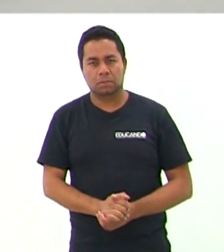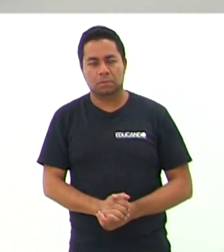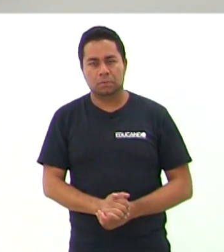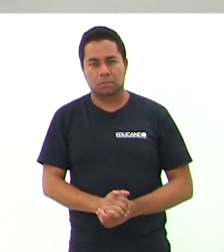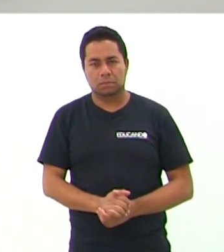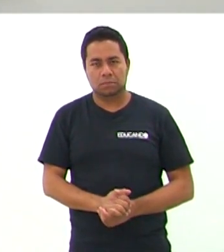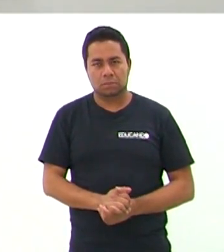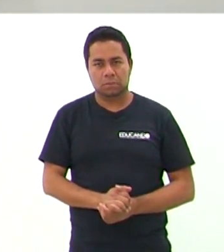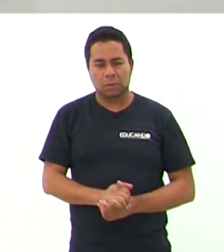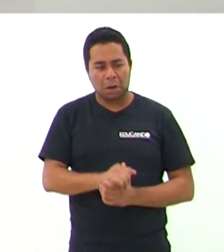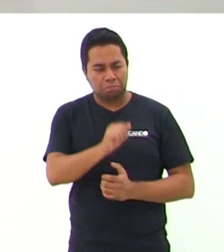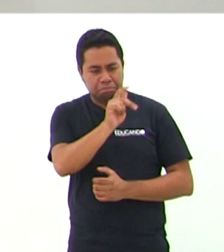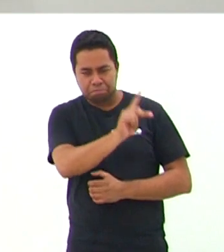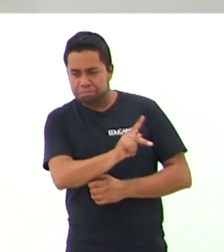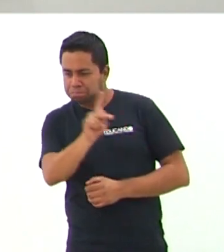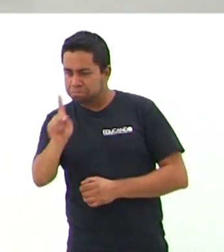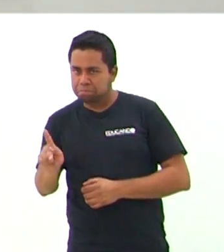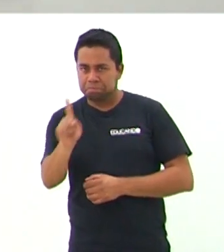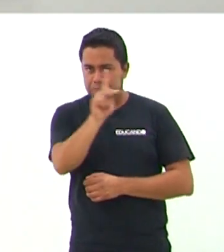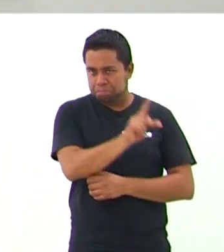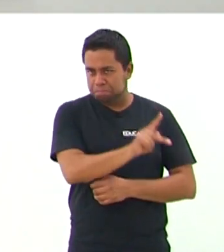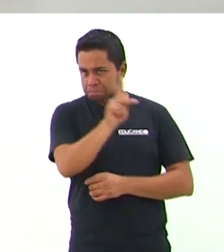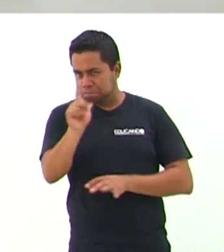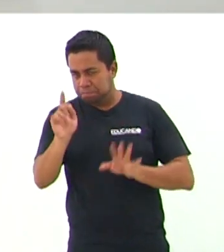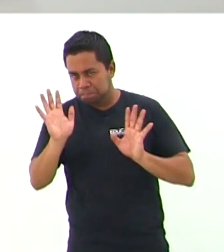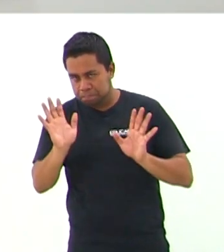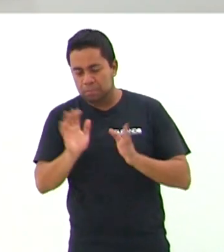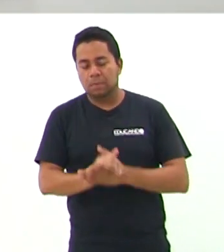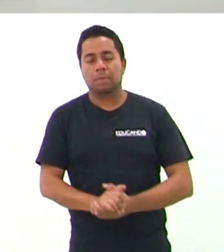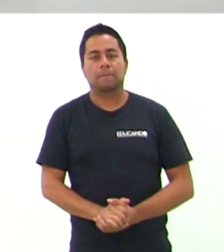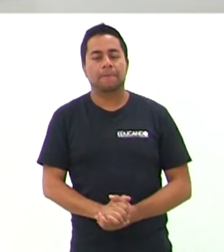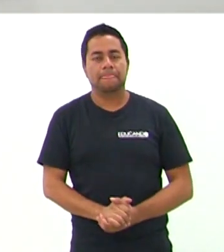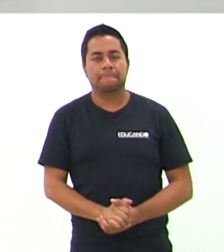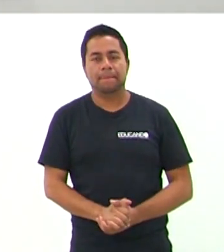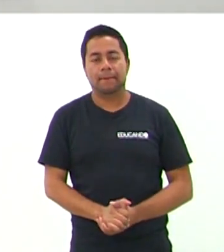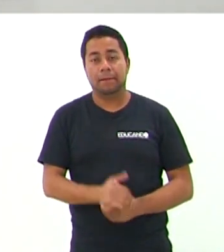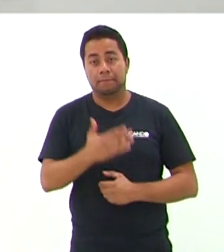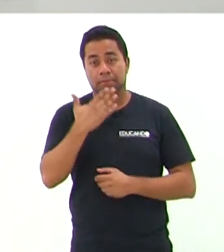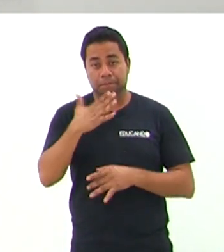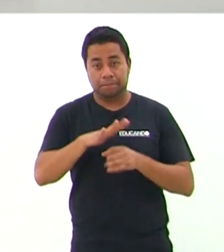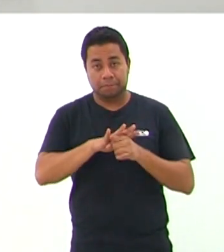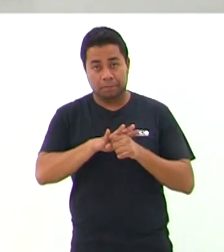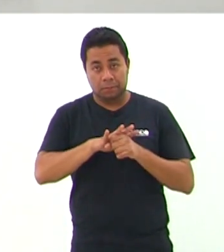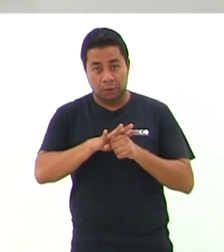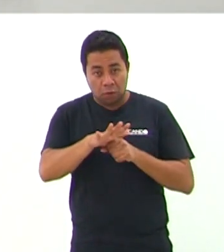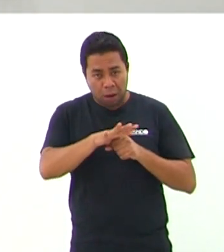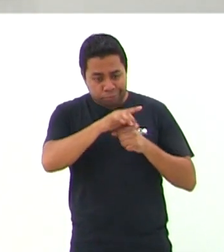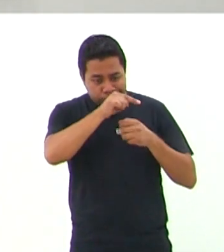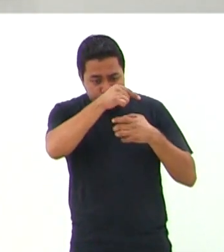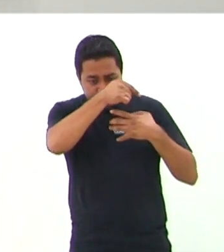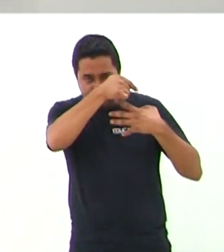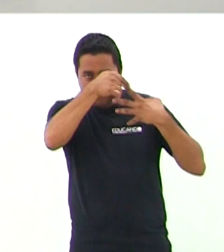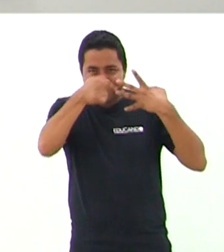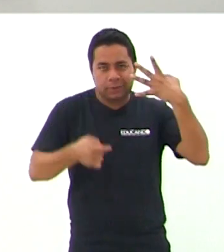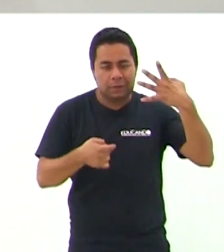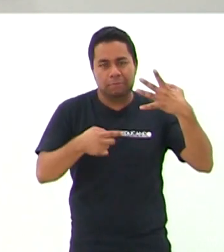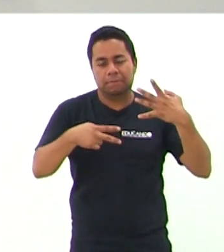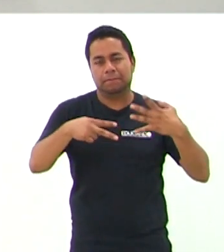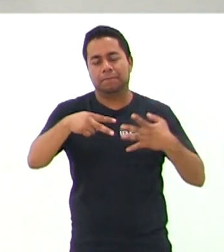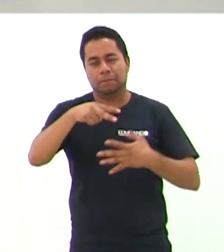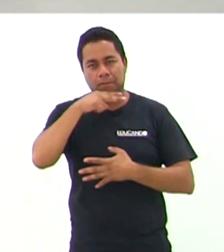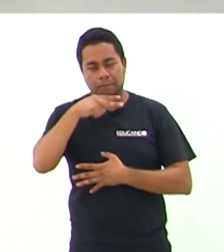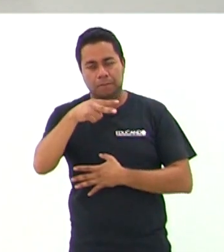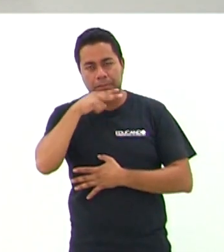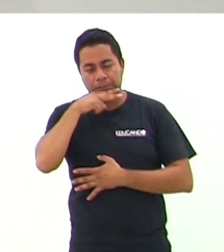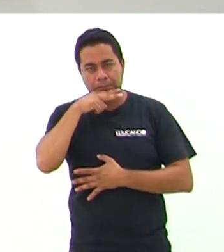semejar, bien. Vamos a ver cuál de estos verbos que tenemos acá